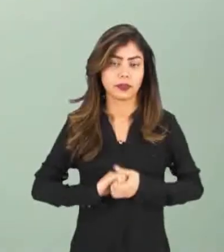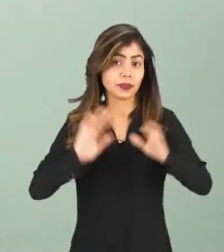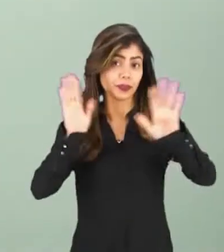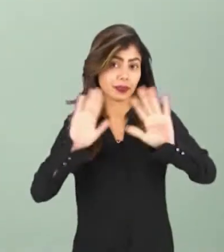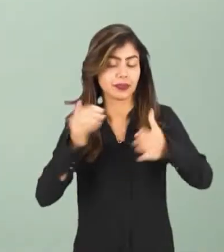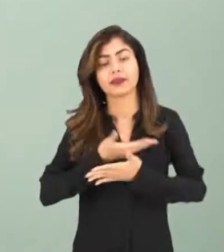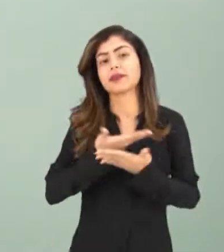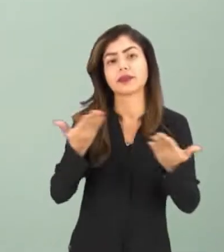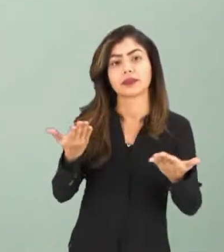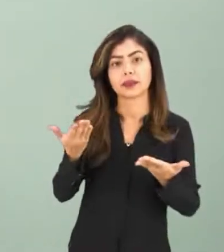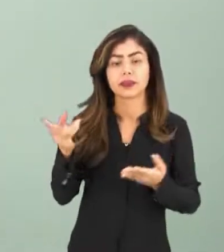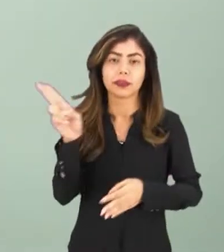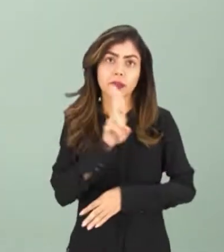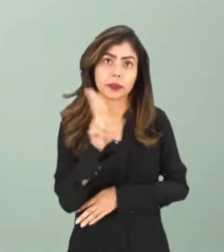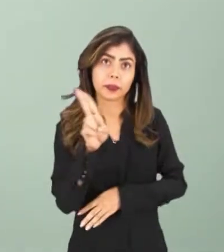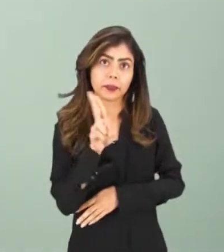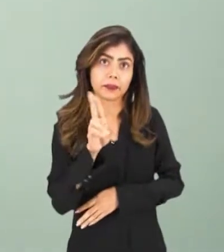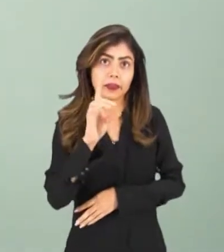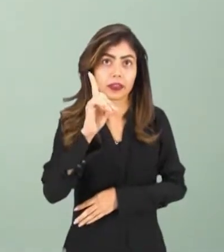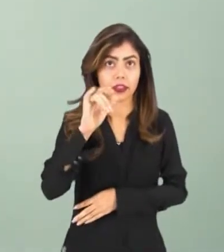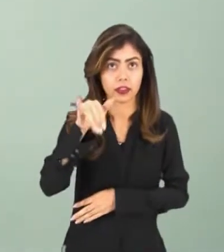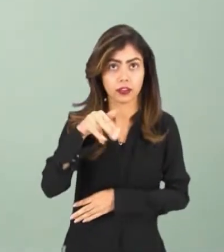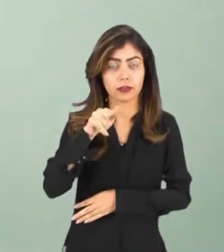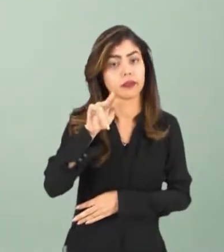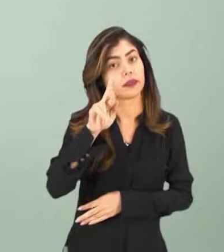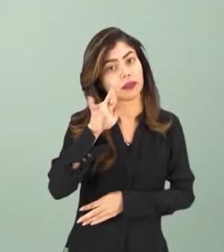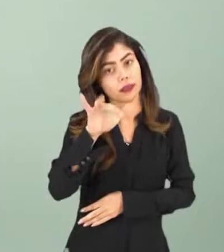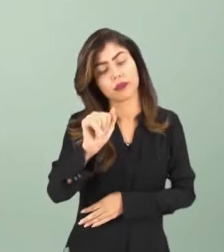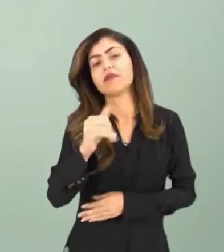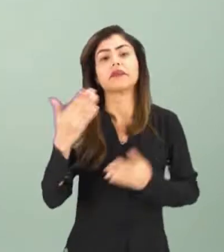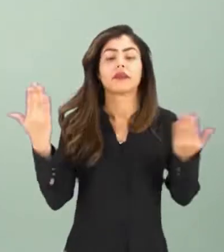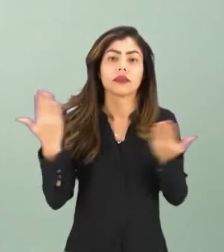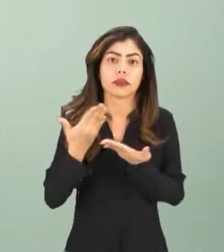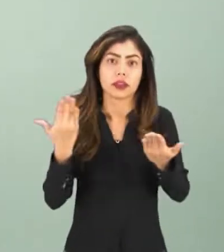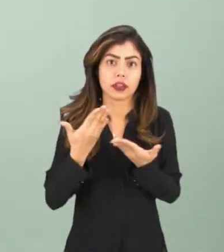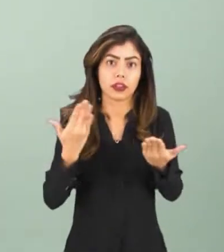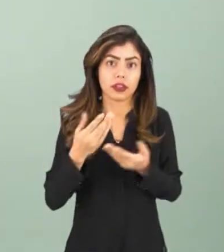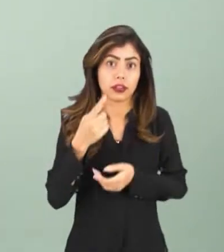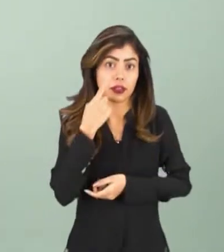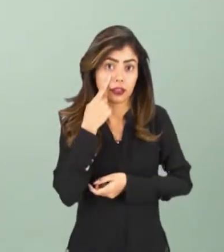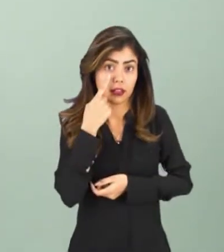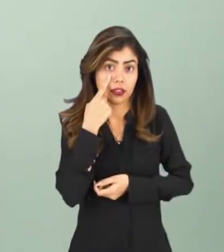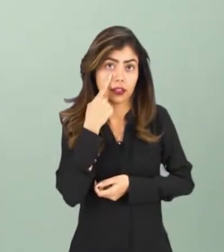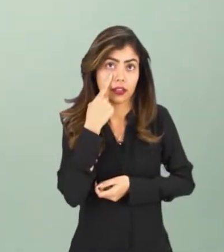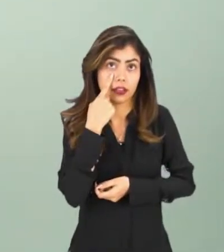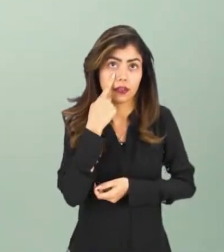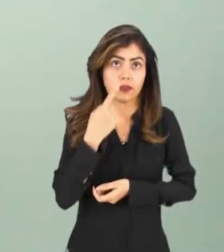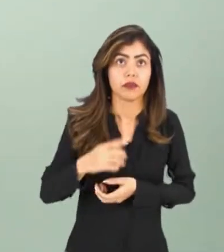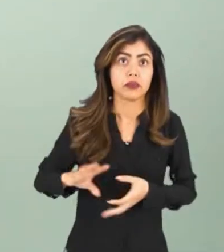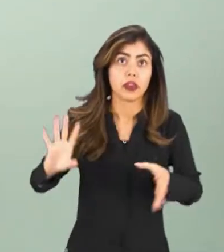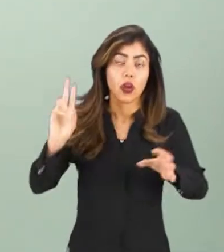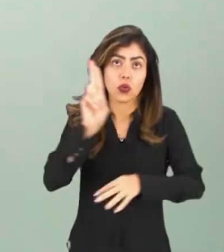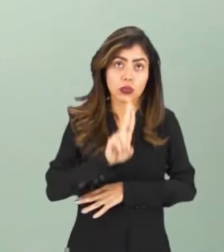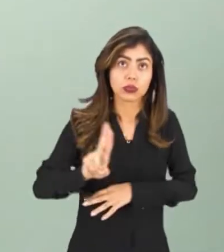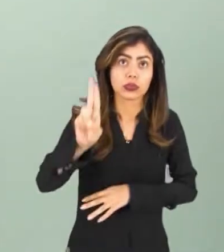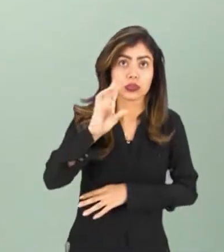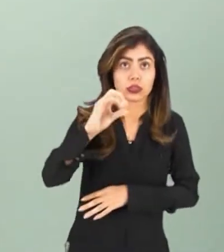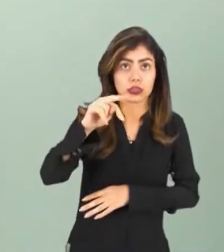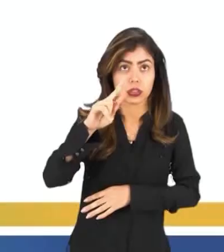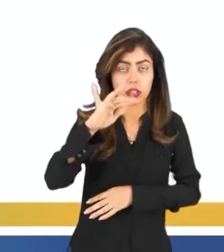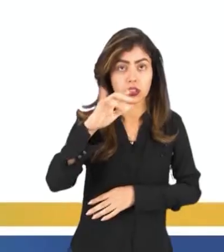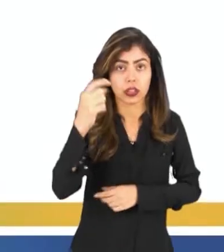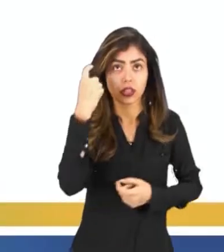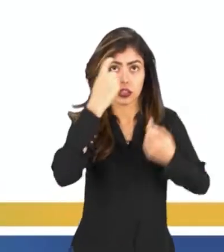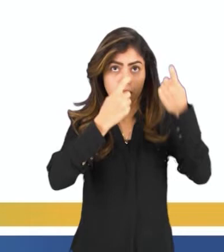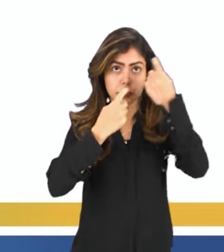hola a todos mi nombre es deyanira y en la clase de hoy veremos el uso de los conectores y